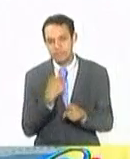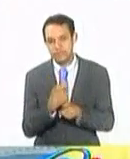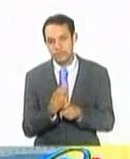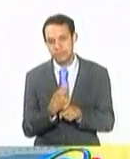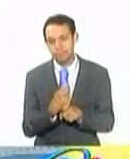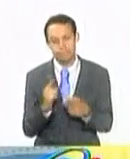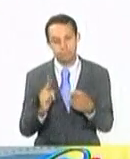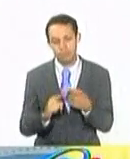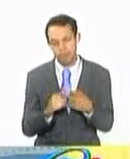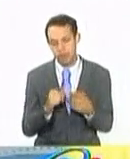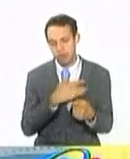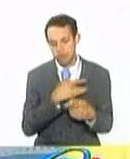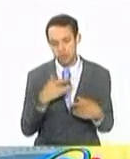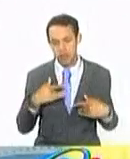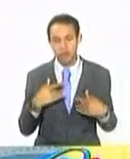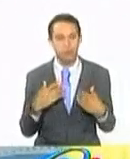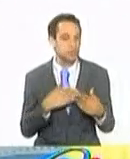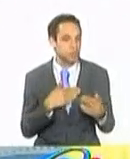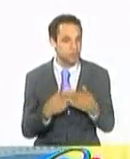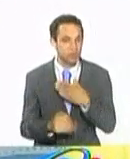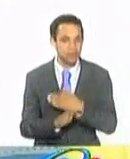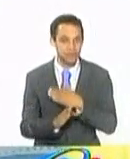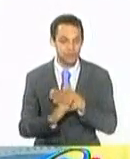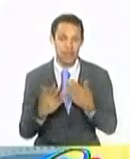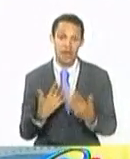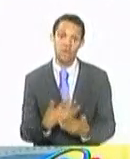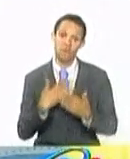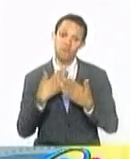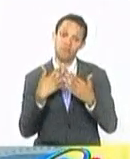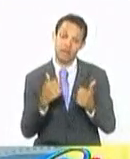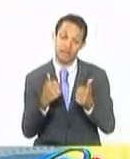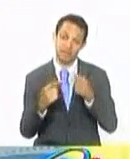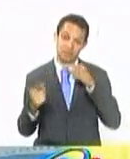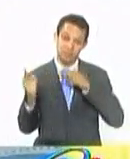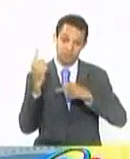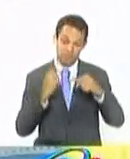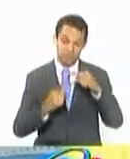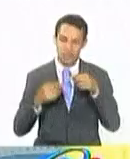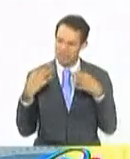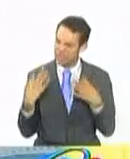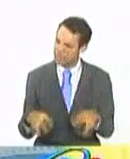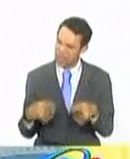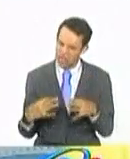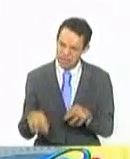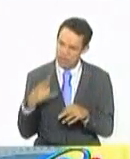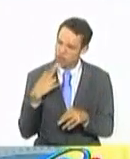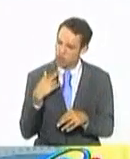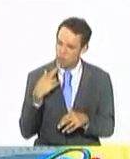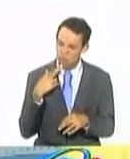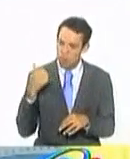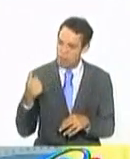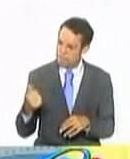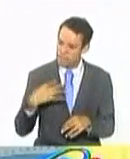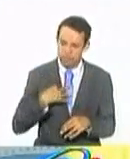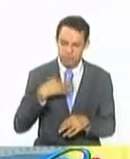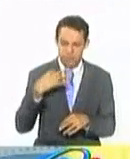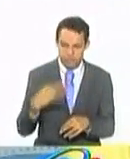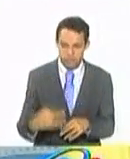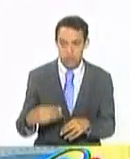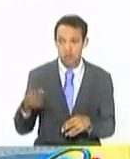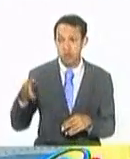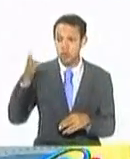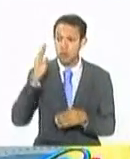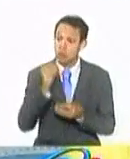salud doctor Yo quiero felicitarlo por el programa Muchas gracias por la sencillez y la honestidad que usted tiene que el señor lo